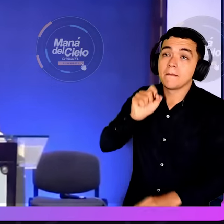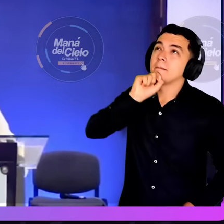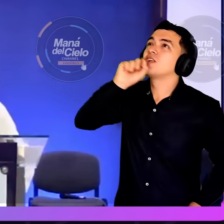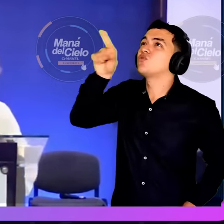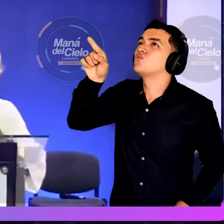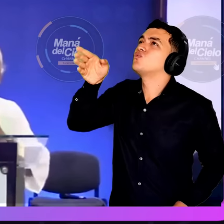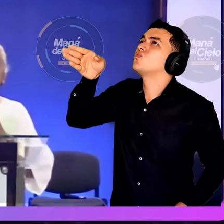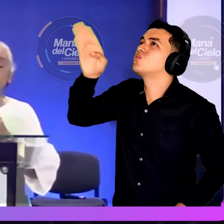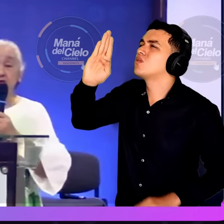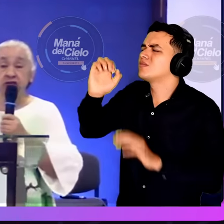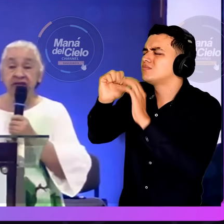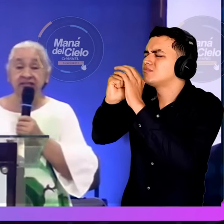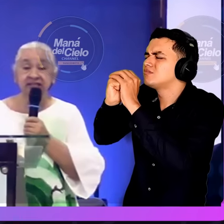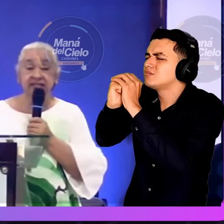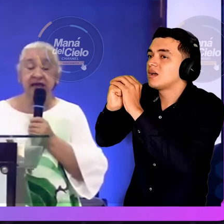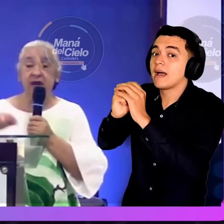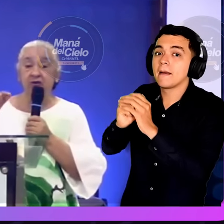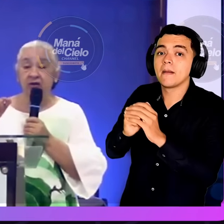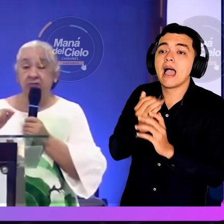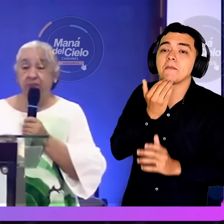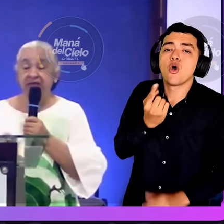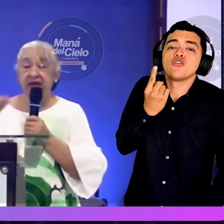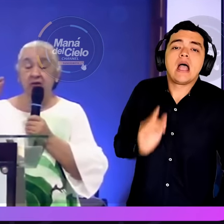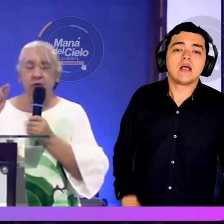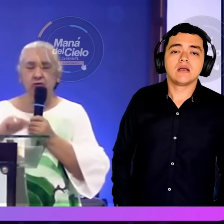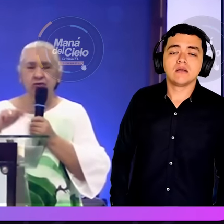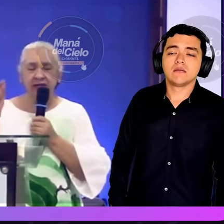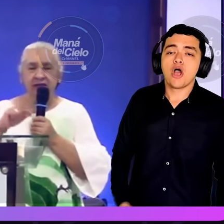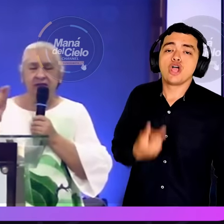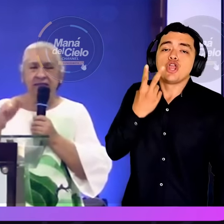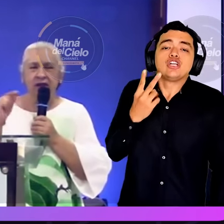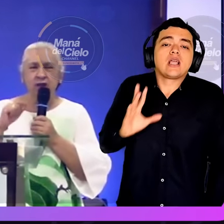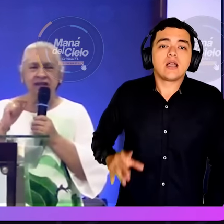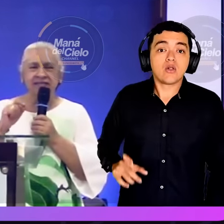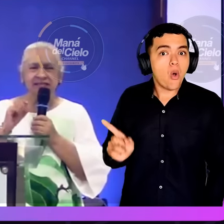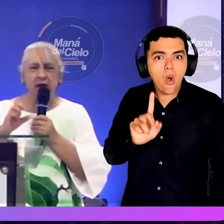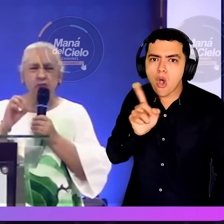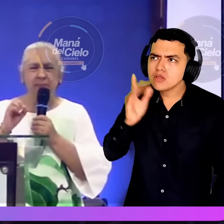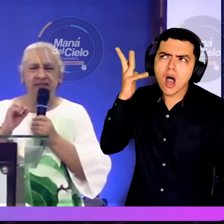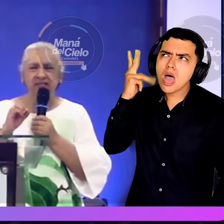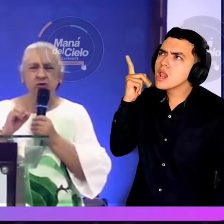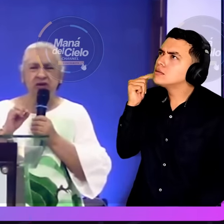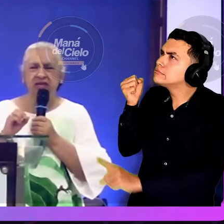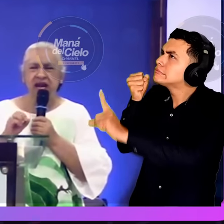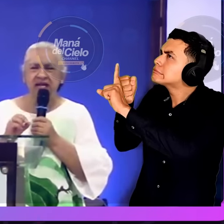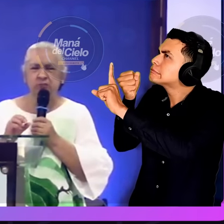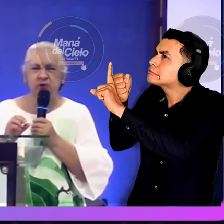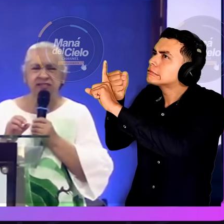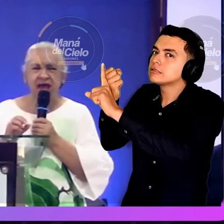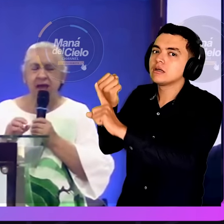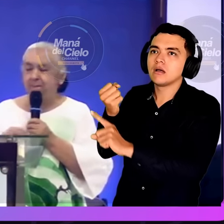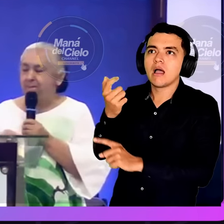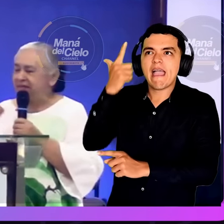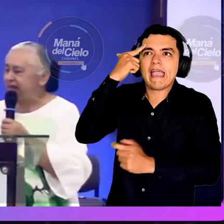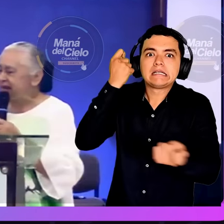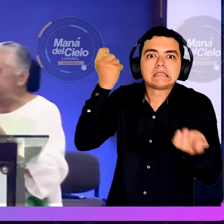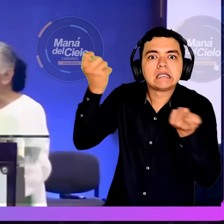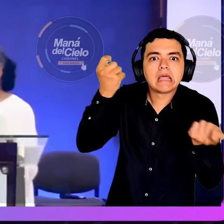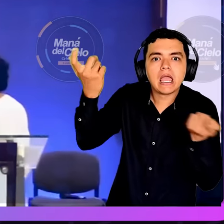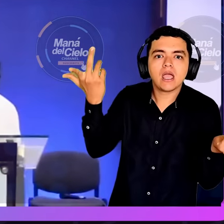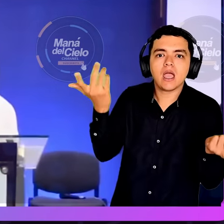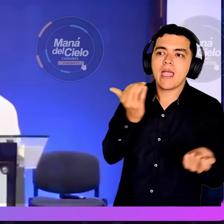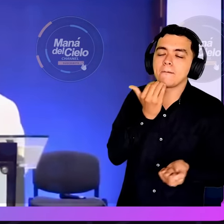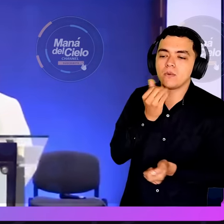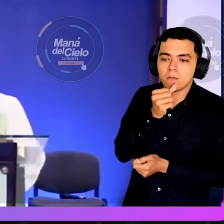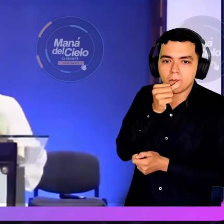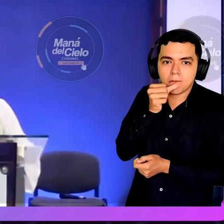Y nada. Pero vea usted, cuando uno tiene necesidad, hermano, pida, cuando usted tenga una necesidad, una petición, que quiera la respuesta, pídale a